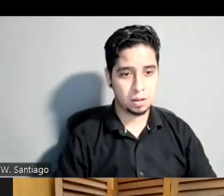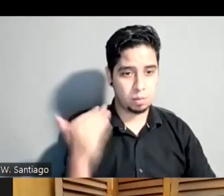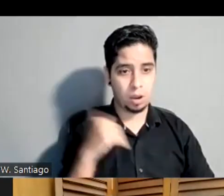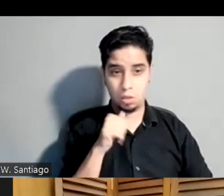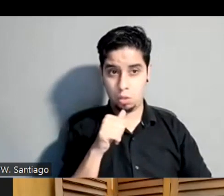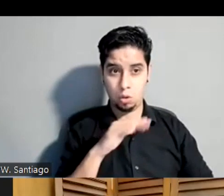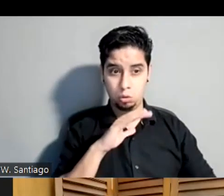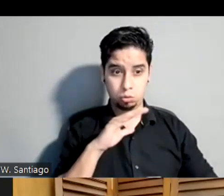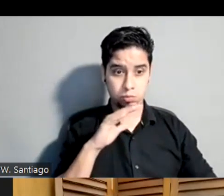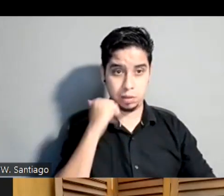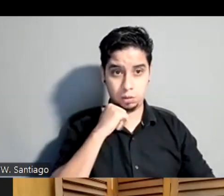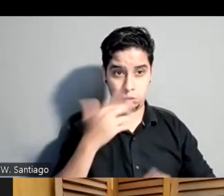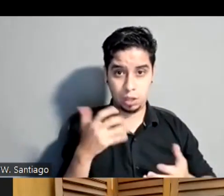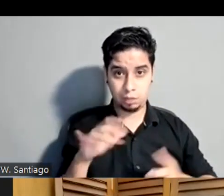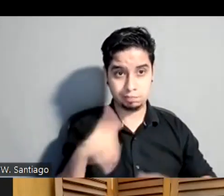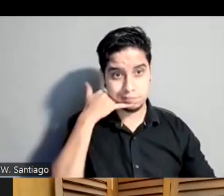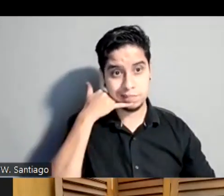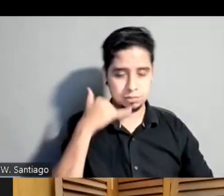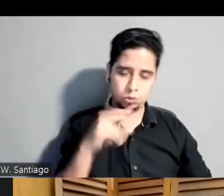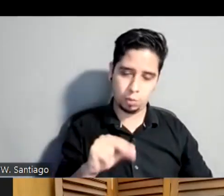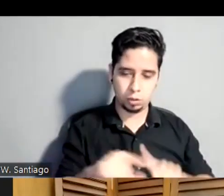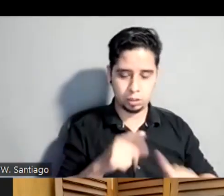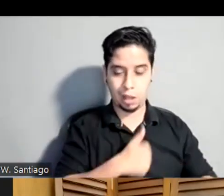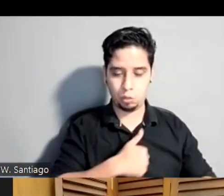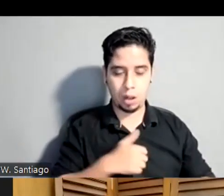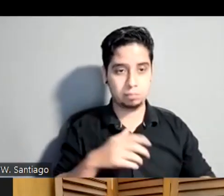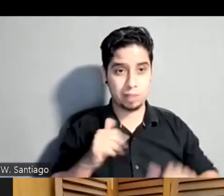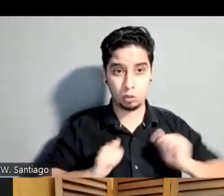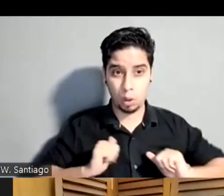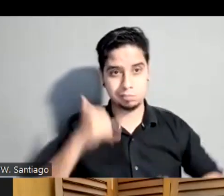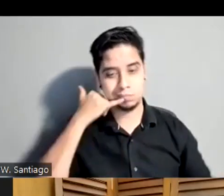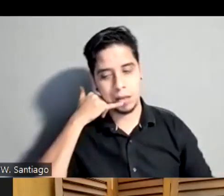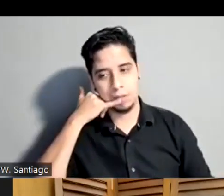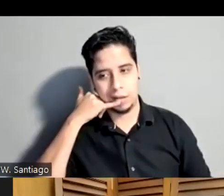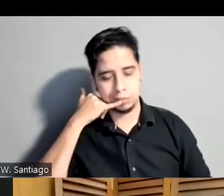quieres coger el teléfono. Hello. Así que, pues, tenemos que hacer